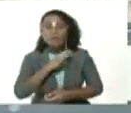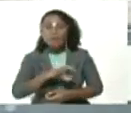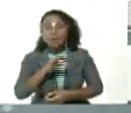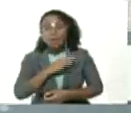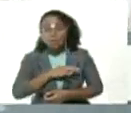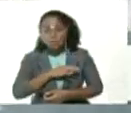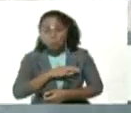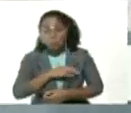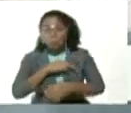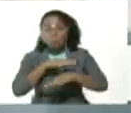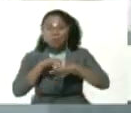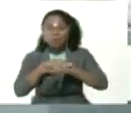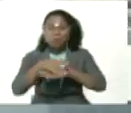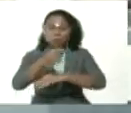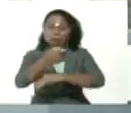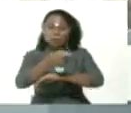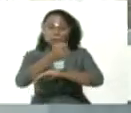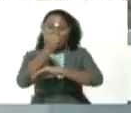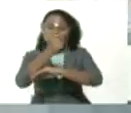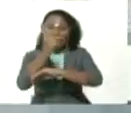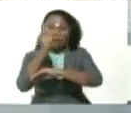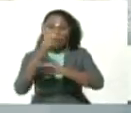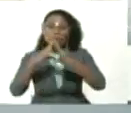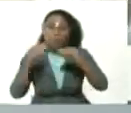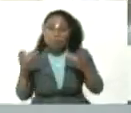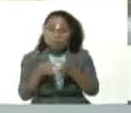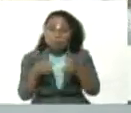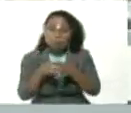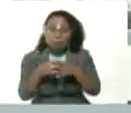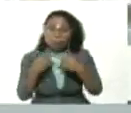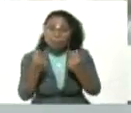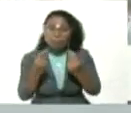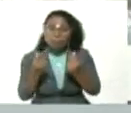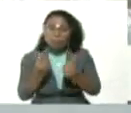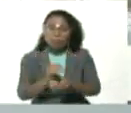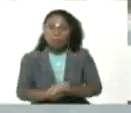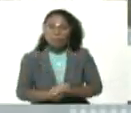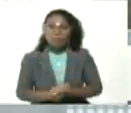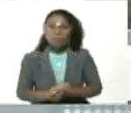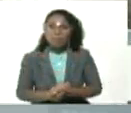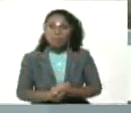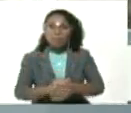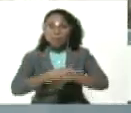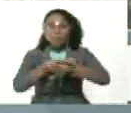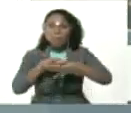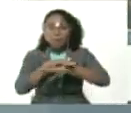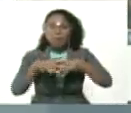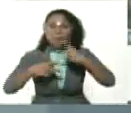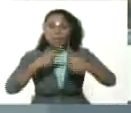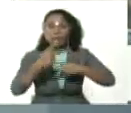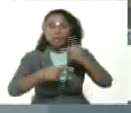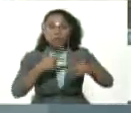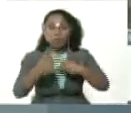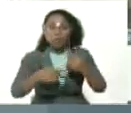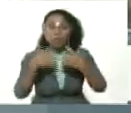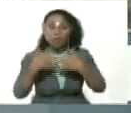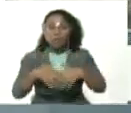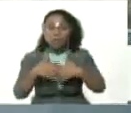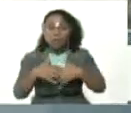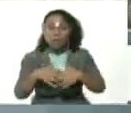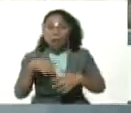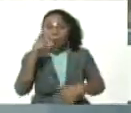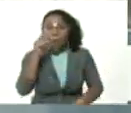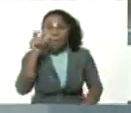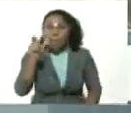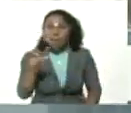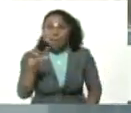ministro de Pesca, todo el equipo económico, el ministro de Producción e Industria, Jorge